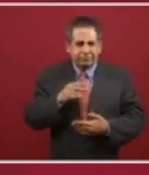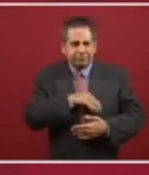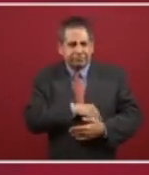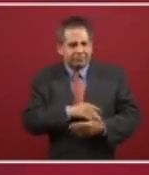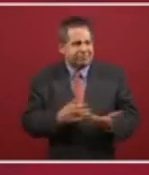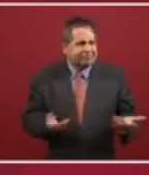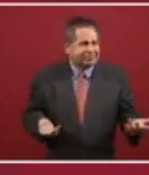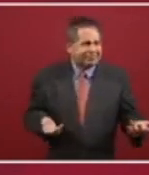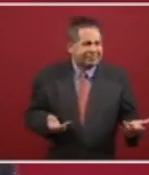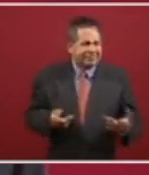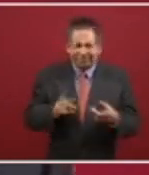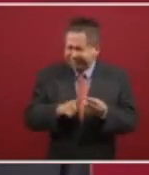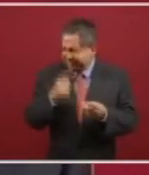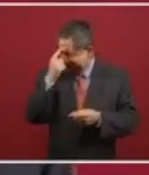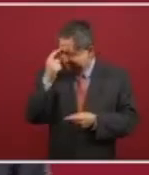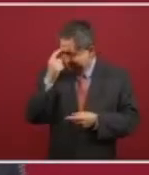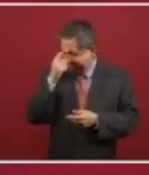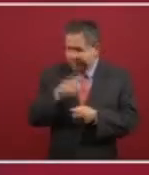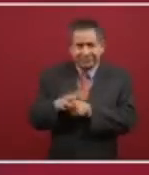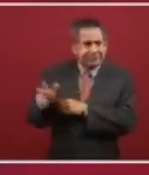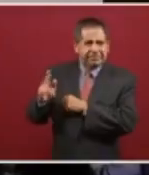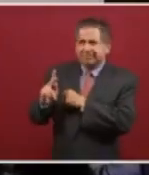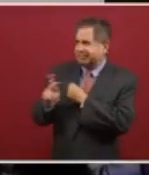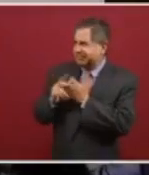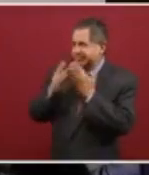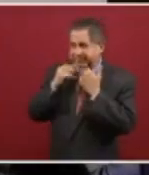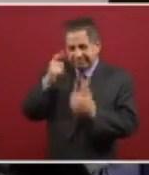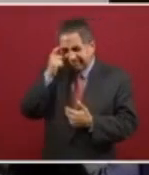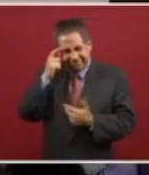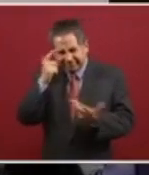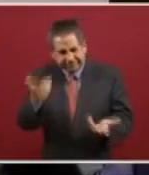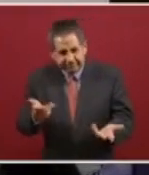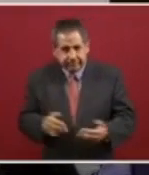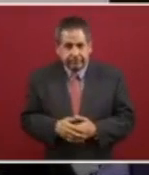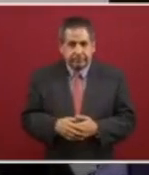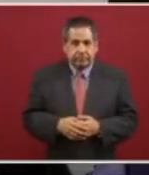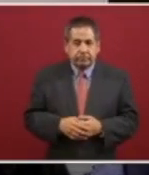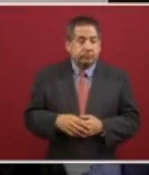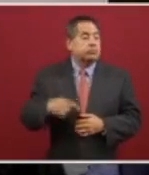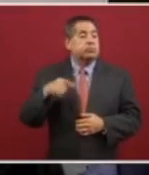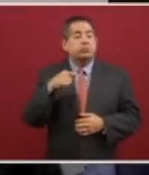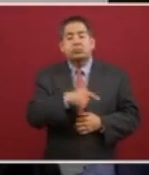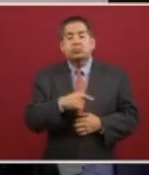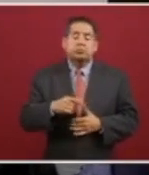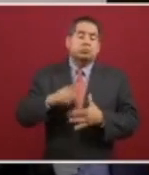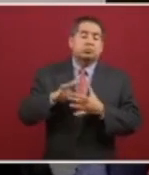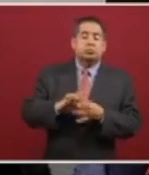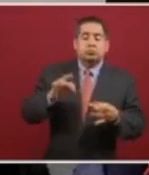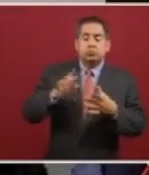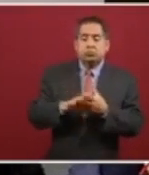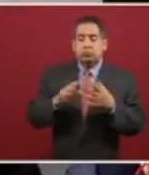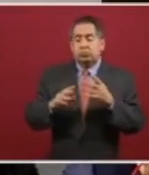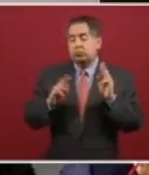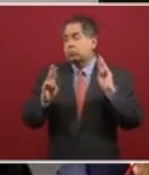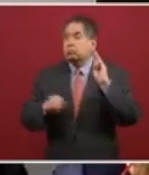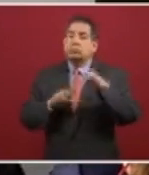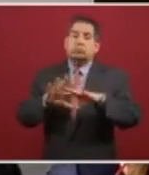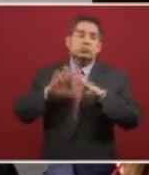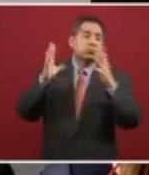¿En qué país del mundo? Pero además, con el discurso de la globalidad,